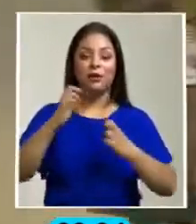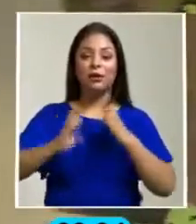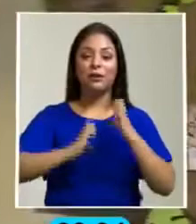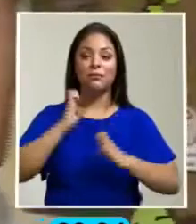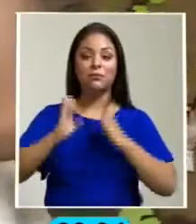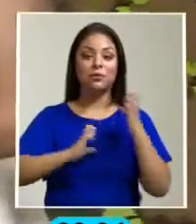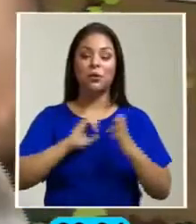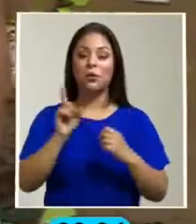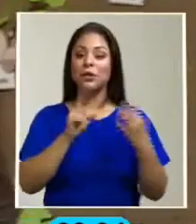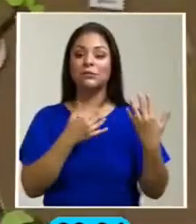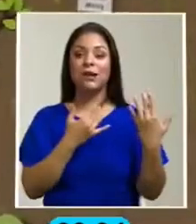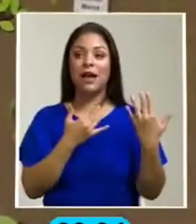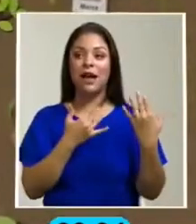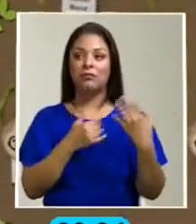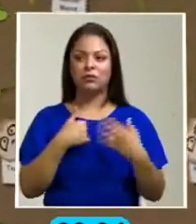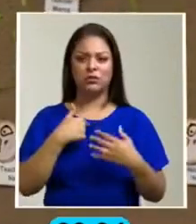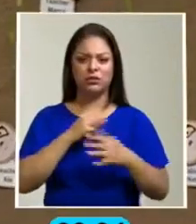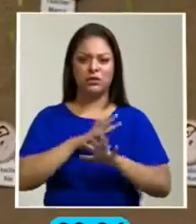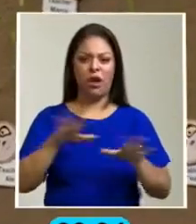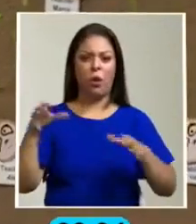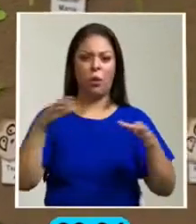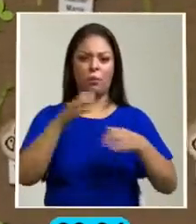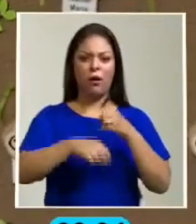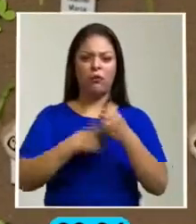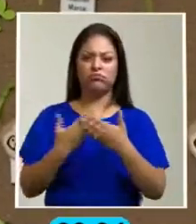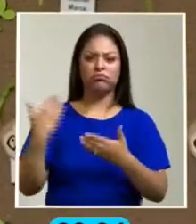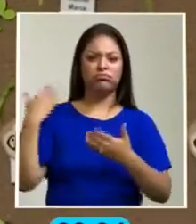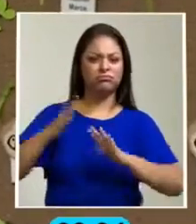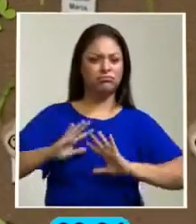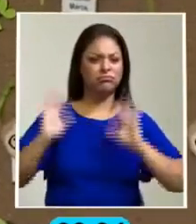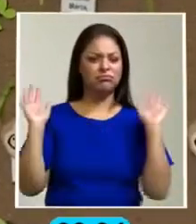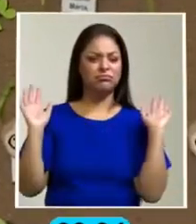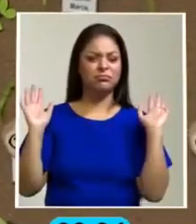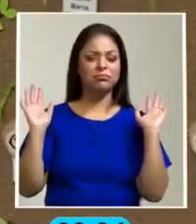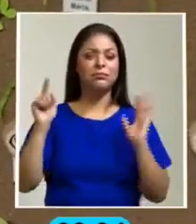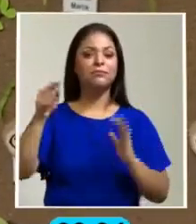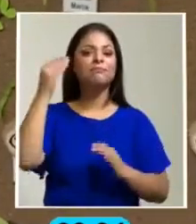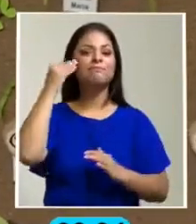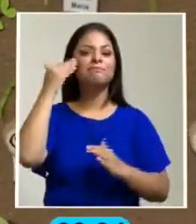esperaba! Pero ya pasó mi cumpleaños. ¿Qué será? ¿Ustedes saben qué es?